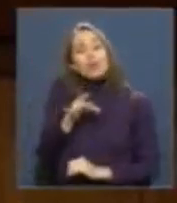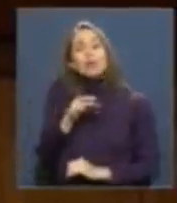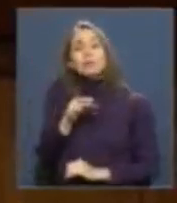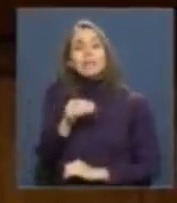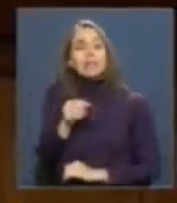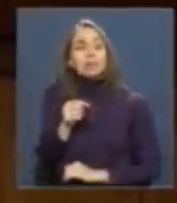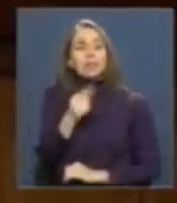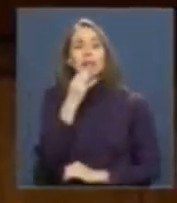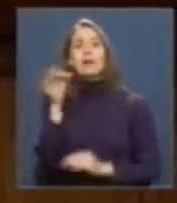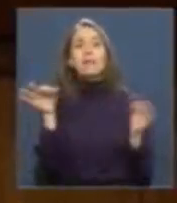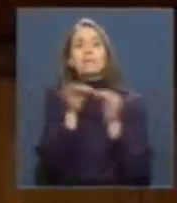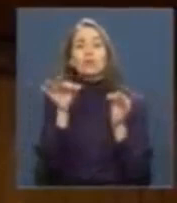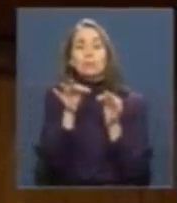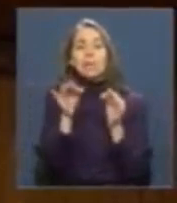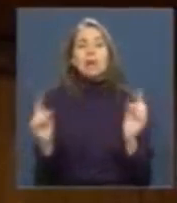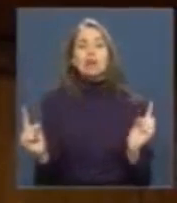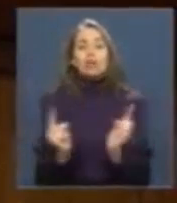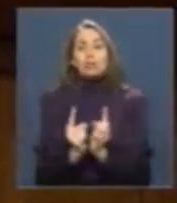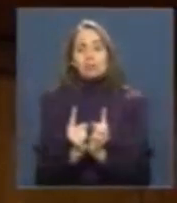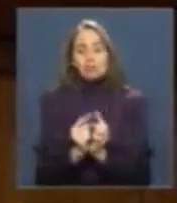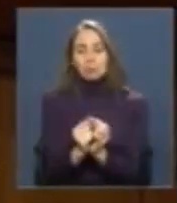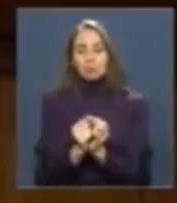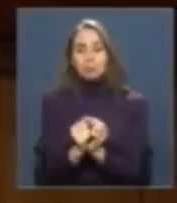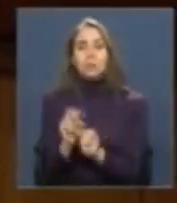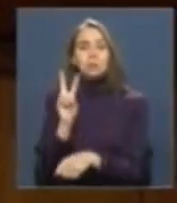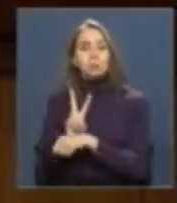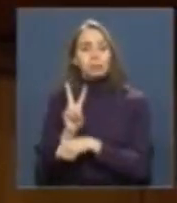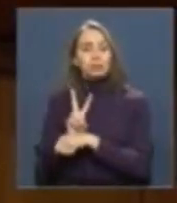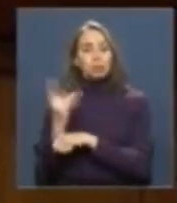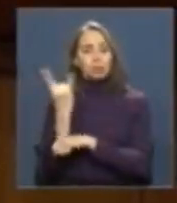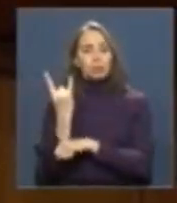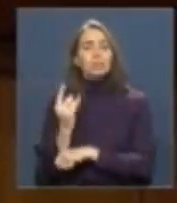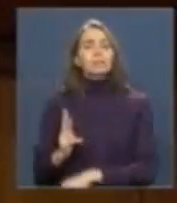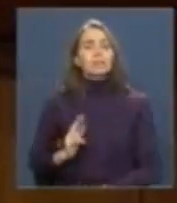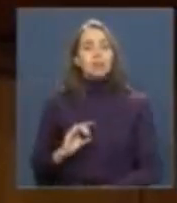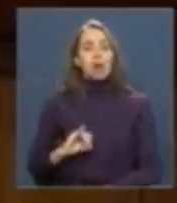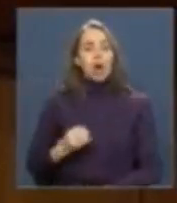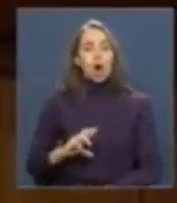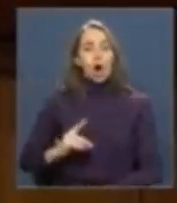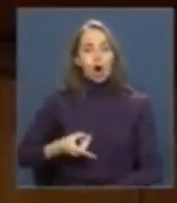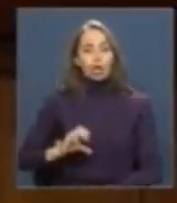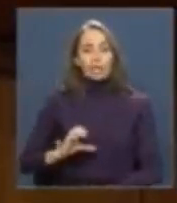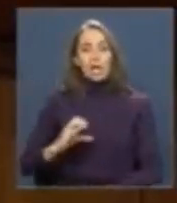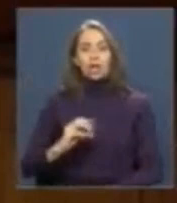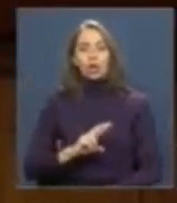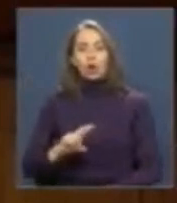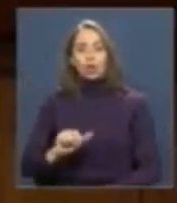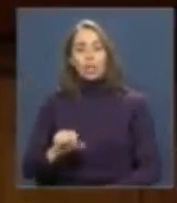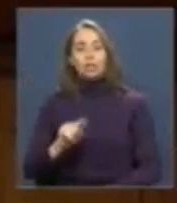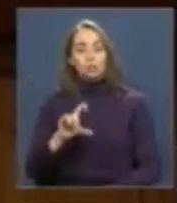en forma sumaria el académico señor jorge correa sutil expresó que la